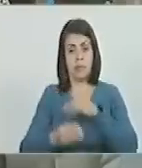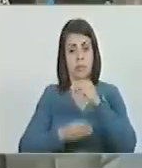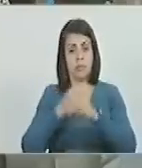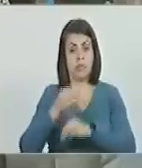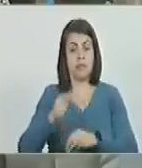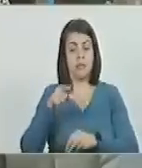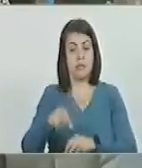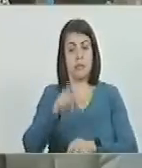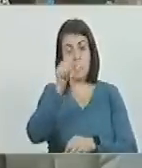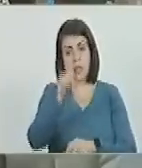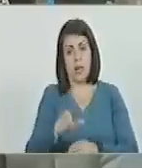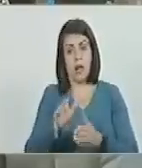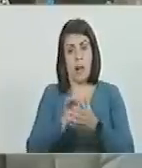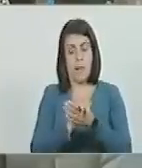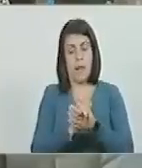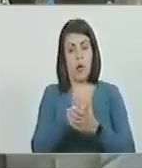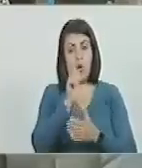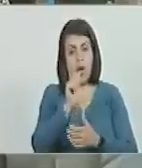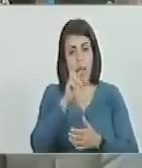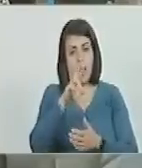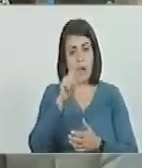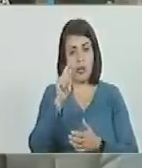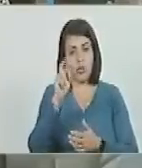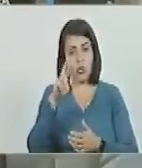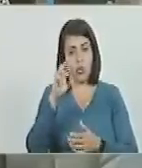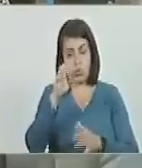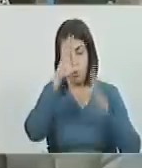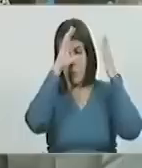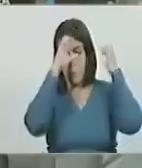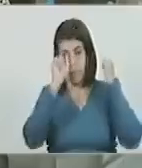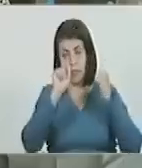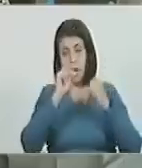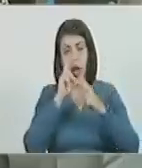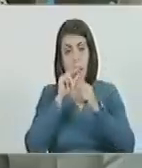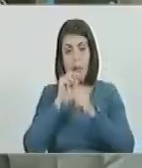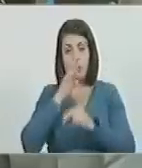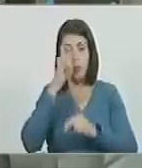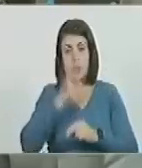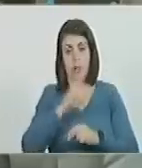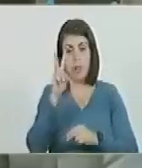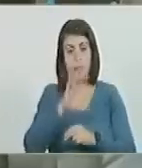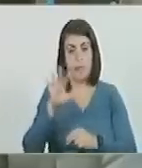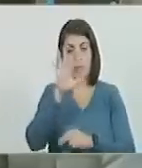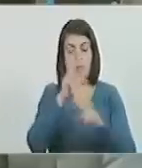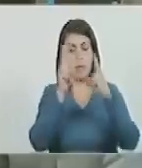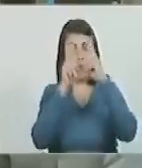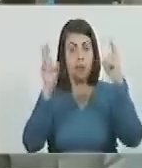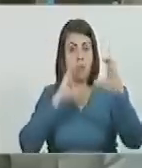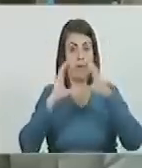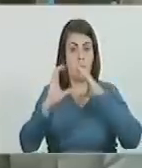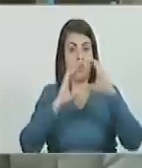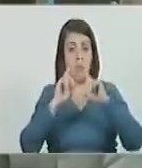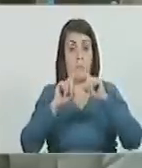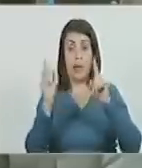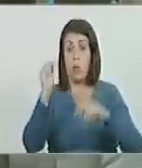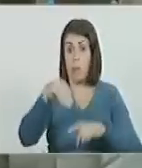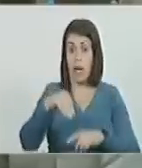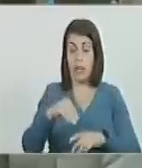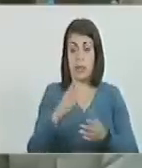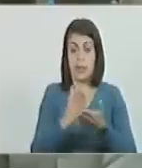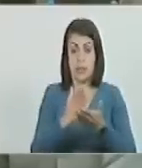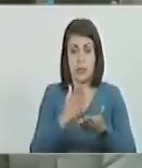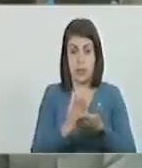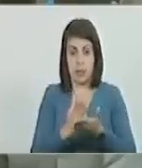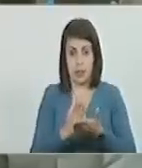jugará este compañero hablando sobre la verdad de Venezuela, hablando sobre los temas comunicacionales, pero sobre todo